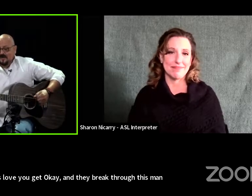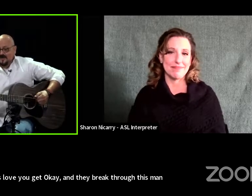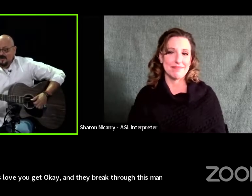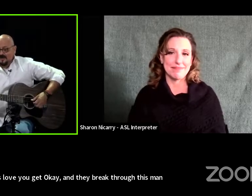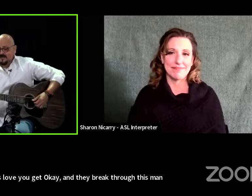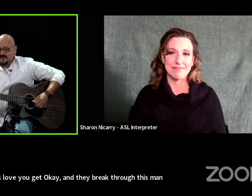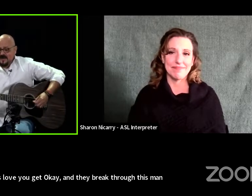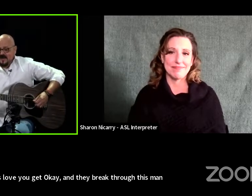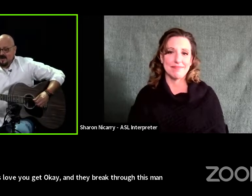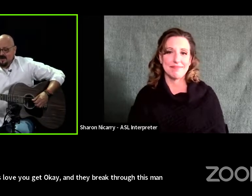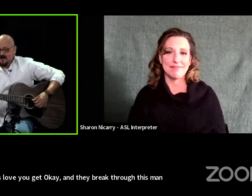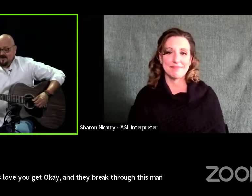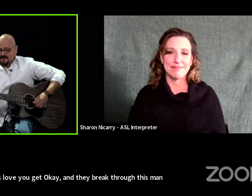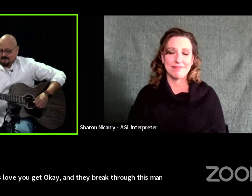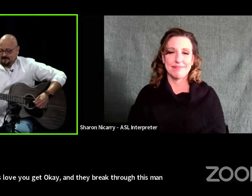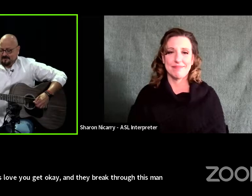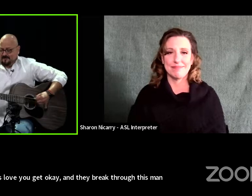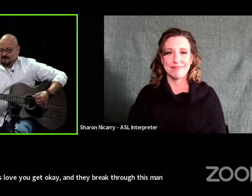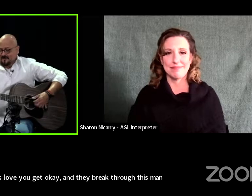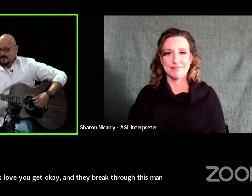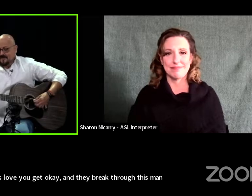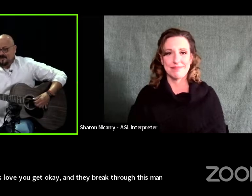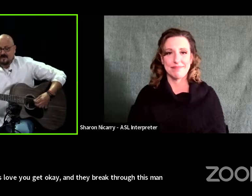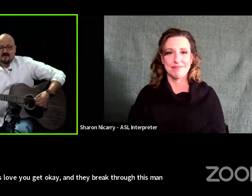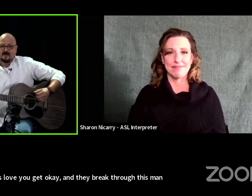robaré del cielo